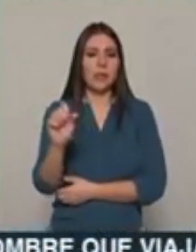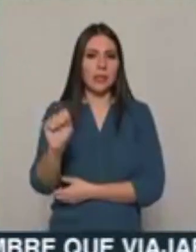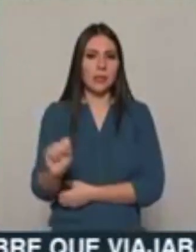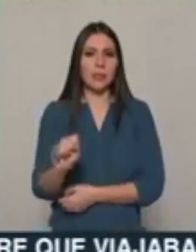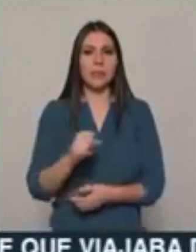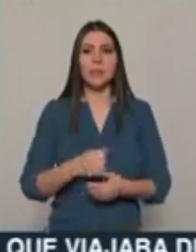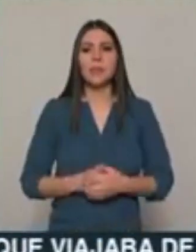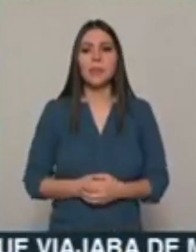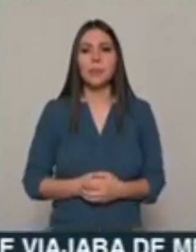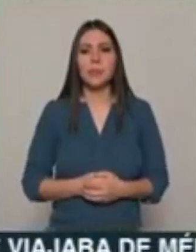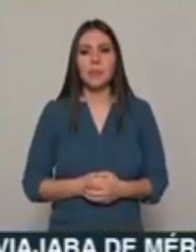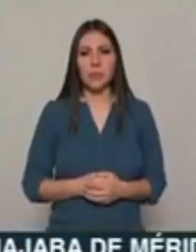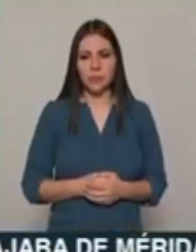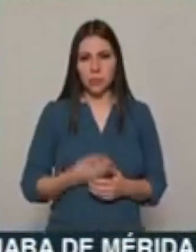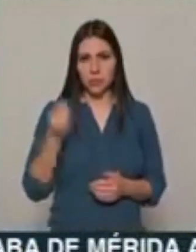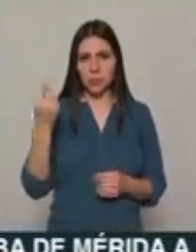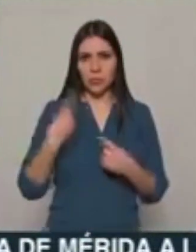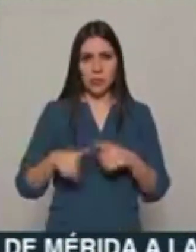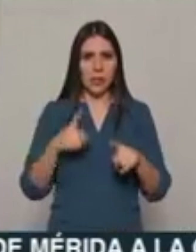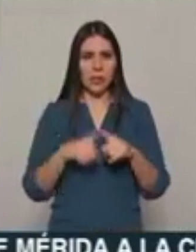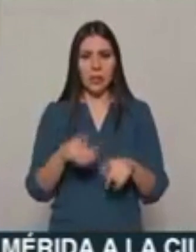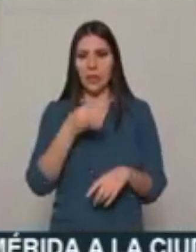el 95% sigue siendo